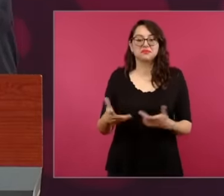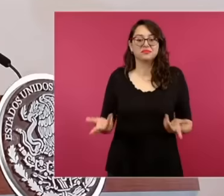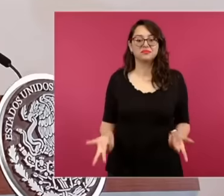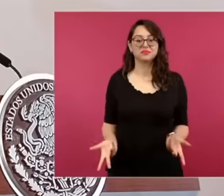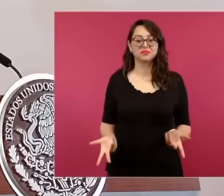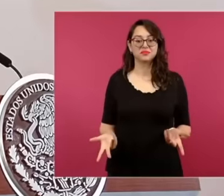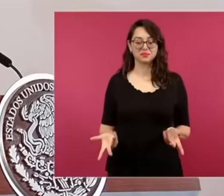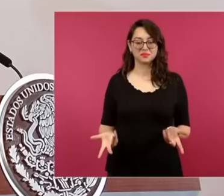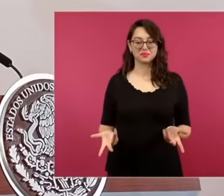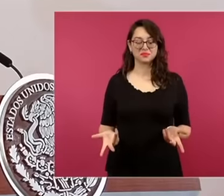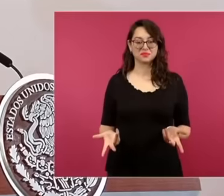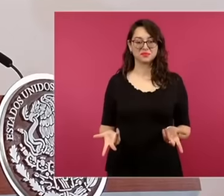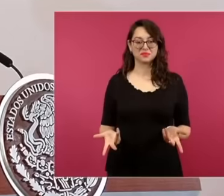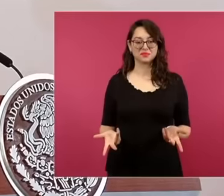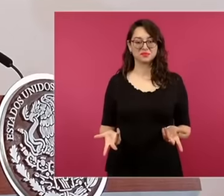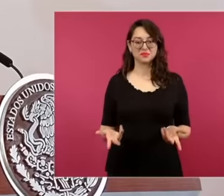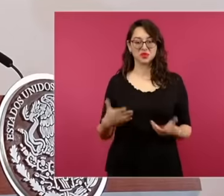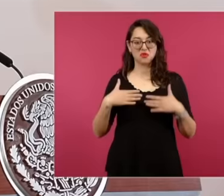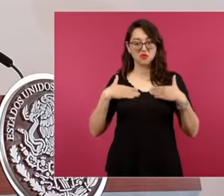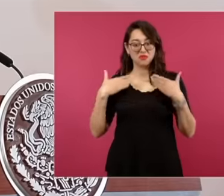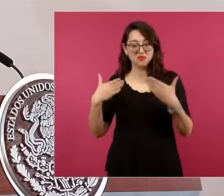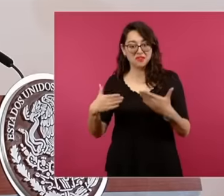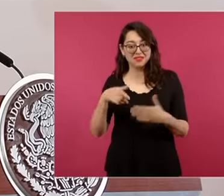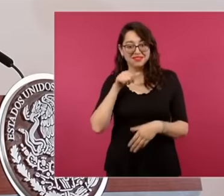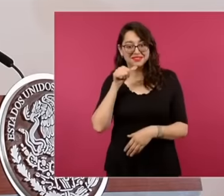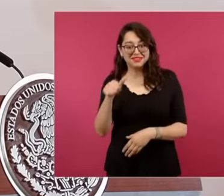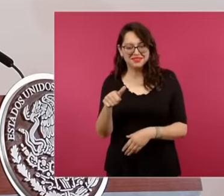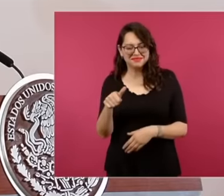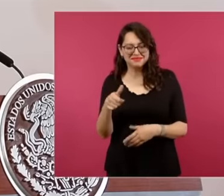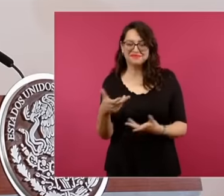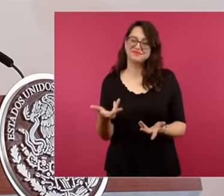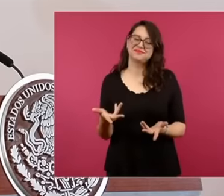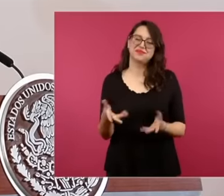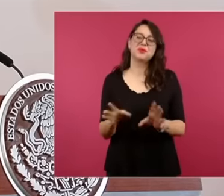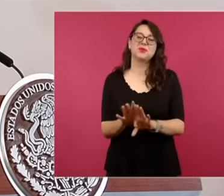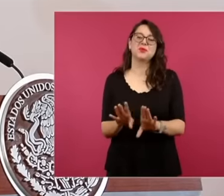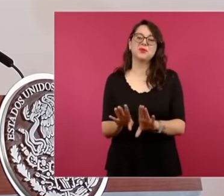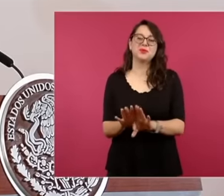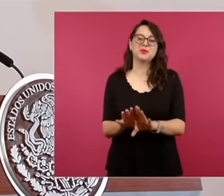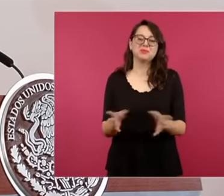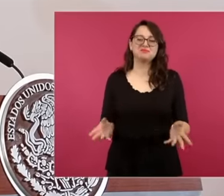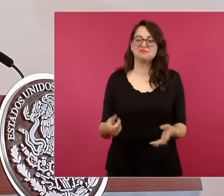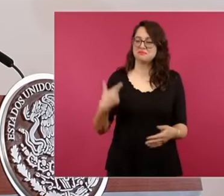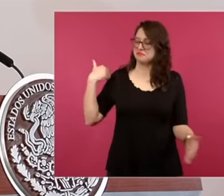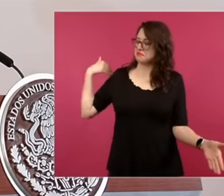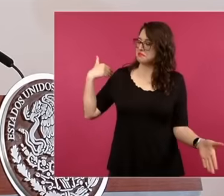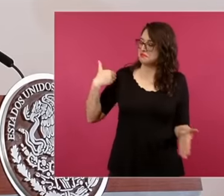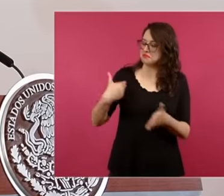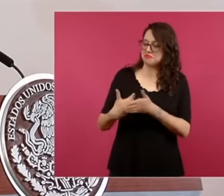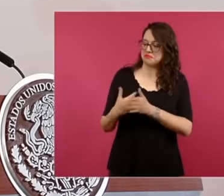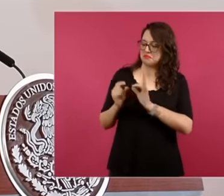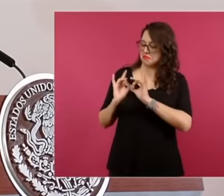más difíciles quien me ha sacado adelante, quien me ha sacado a flote, ha sido el pueblo?